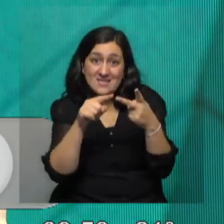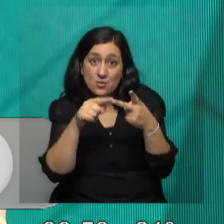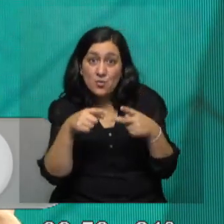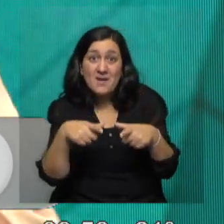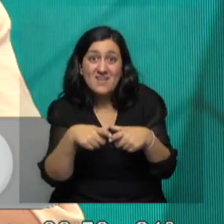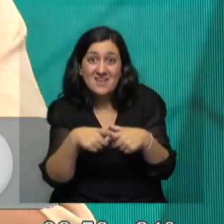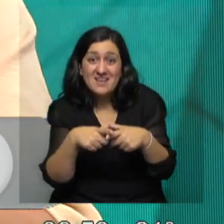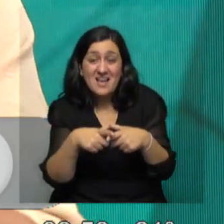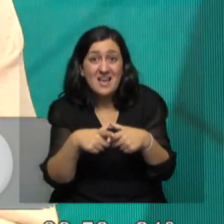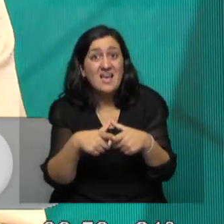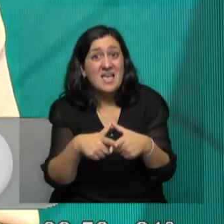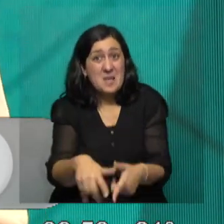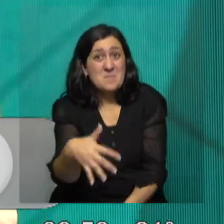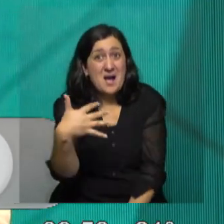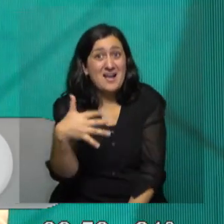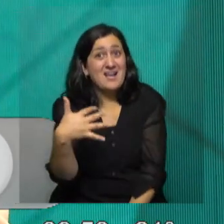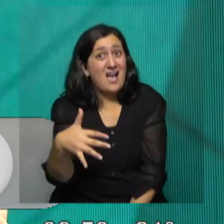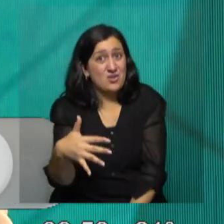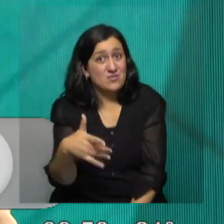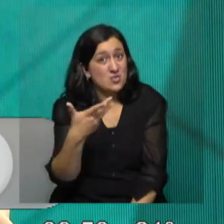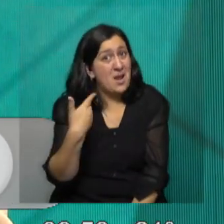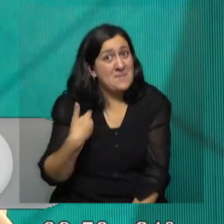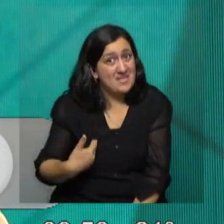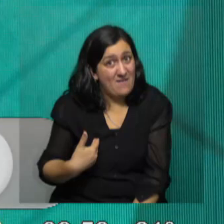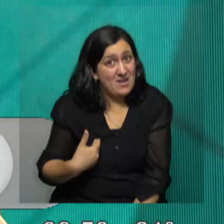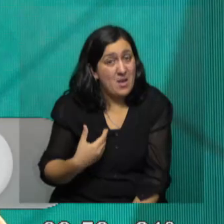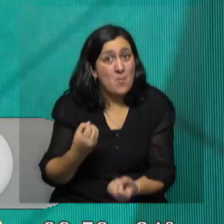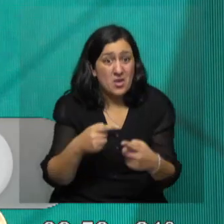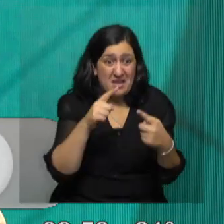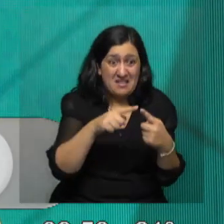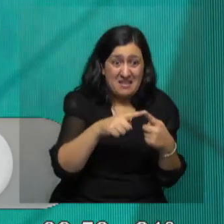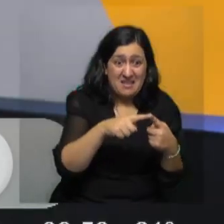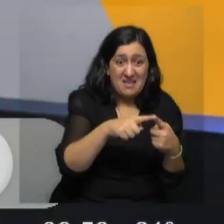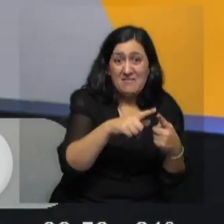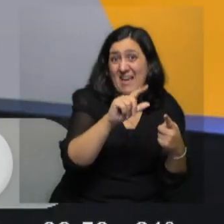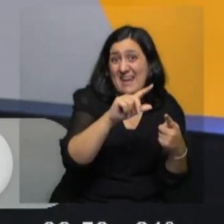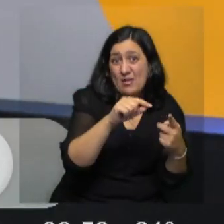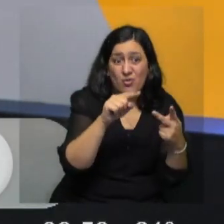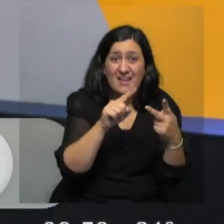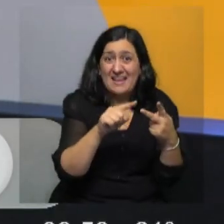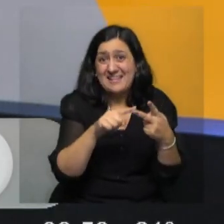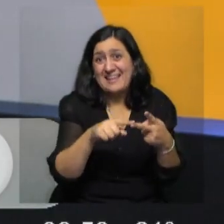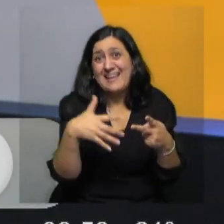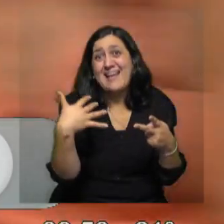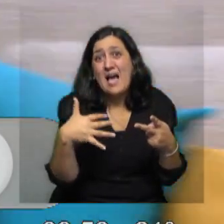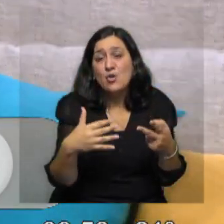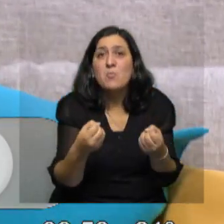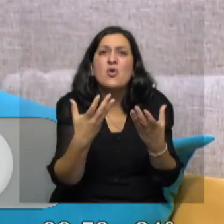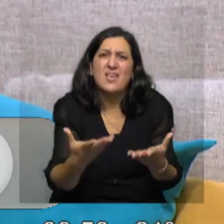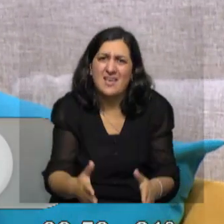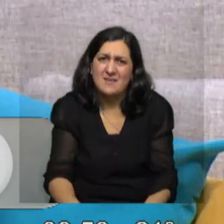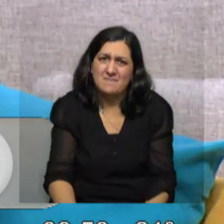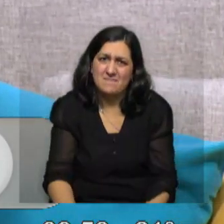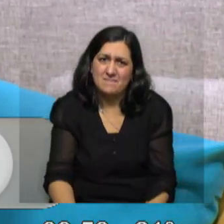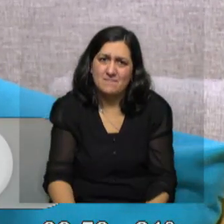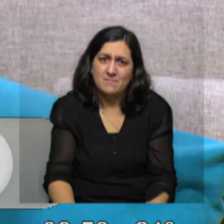Porque tendríamos que tener el mismo acceso por el mismo dinero a los métodos. El Ministerio de Salud no... Perdón. ¿Hay una